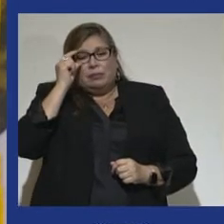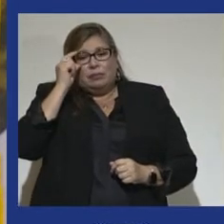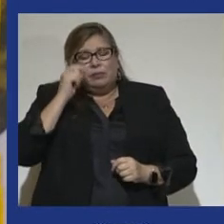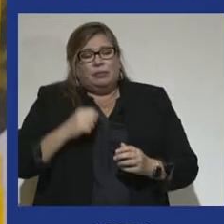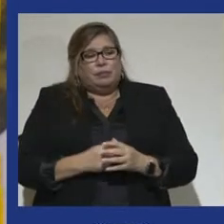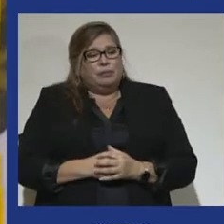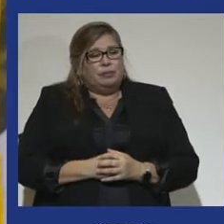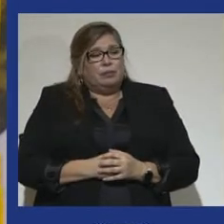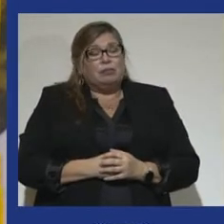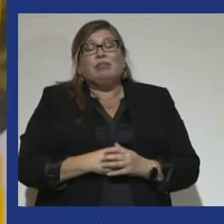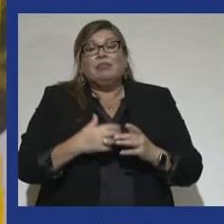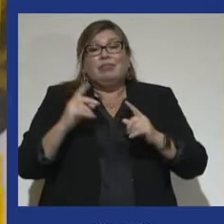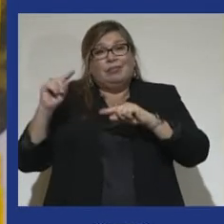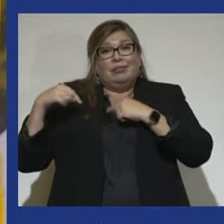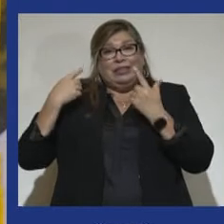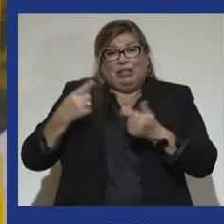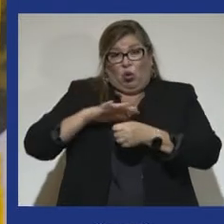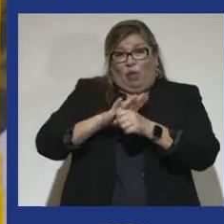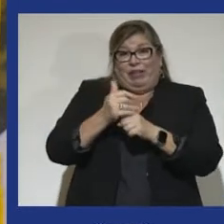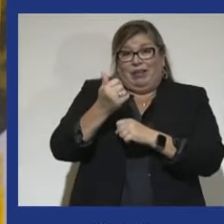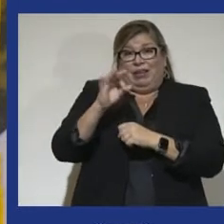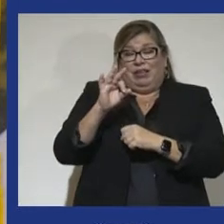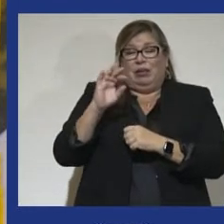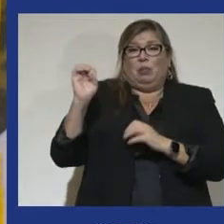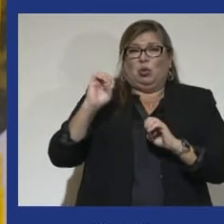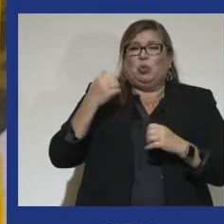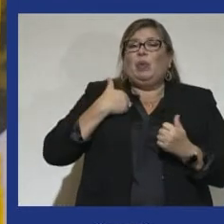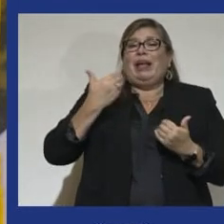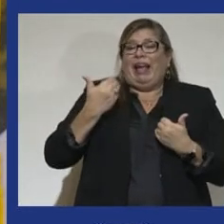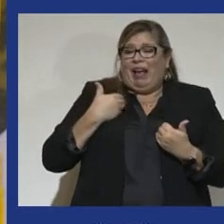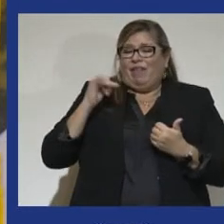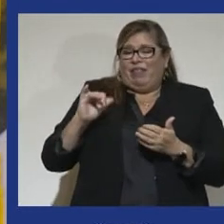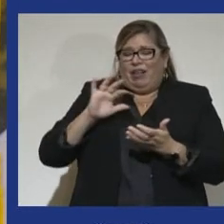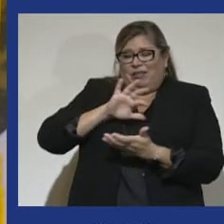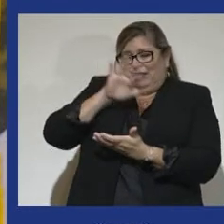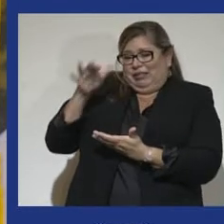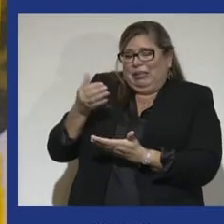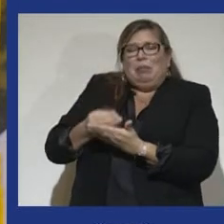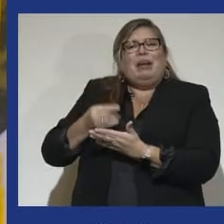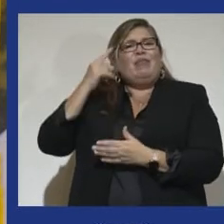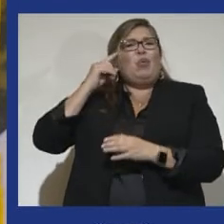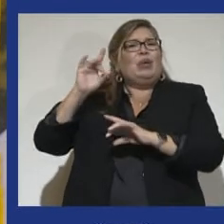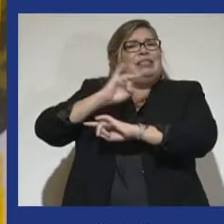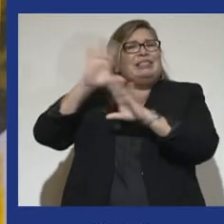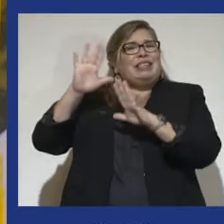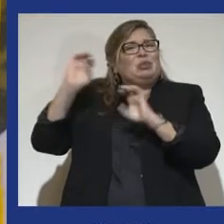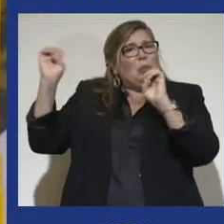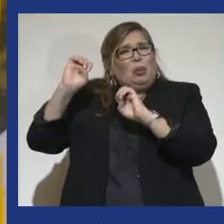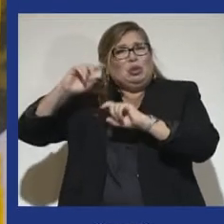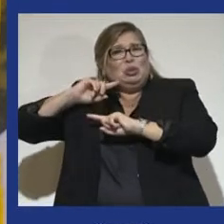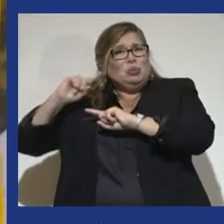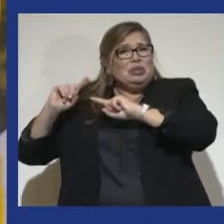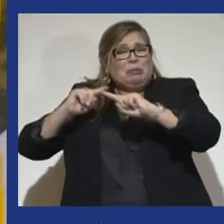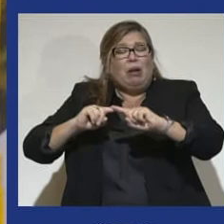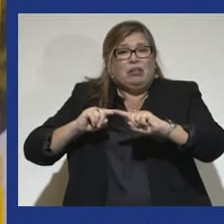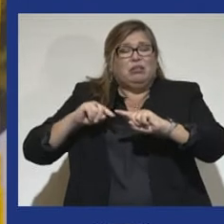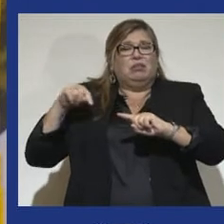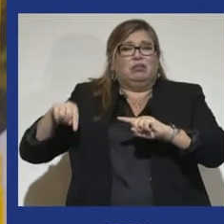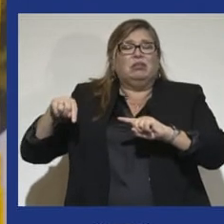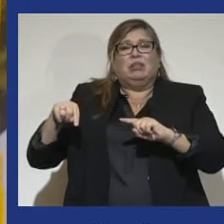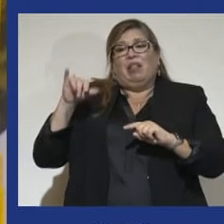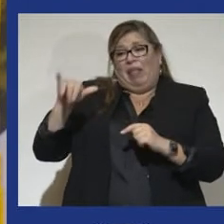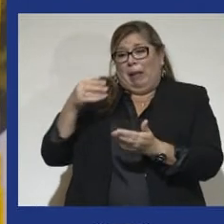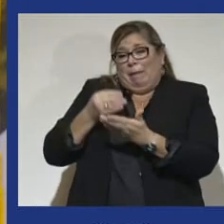hemos estado en esta emergencia del virus kobin 19 tenemos esa cuenta para respuesta de